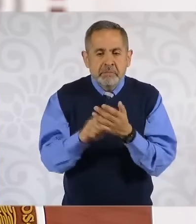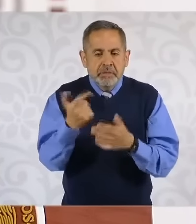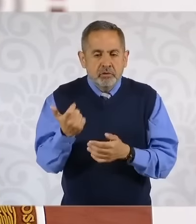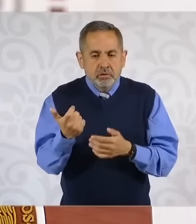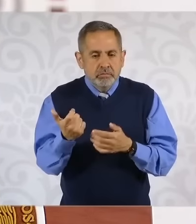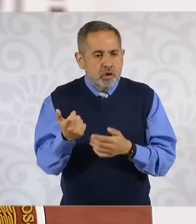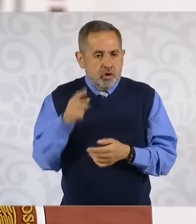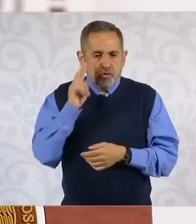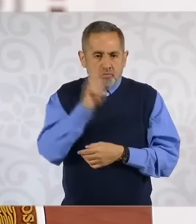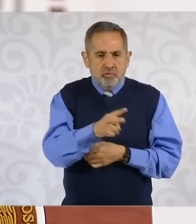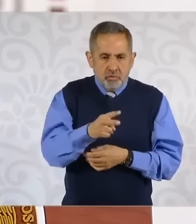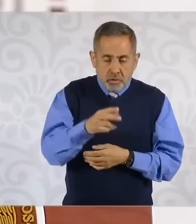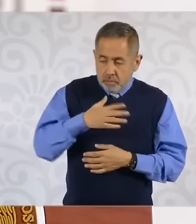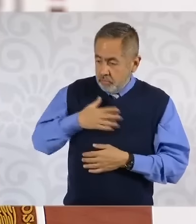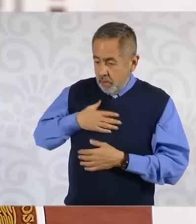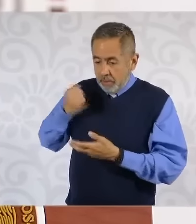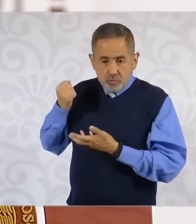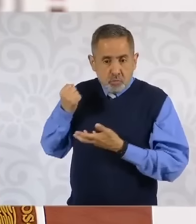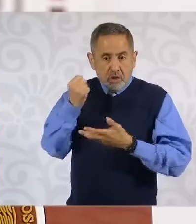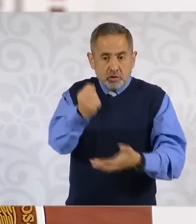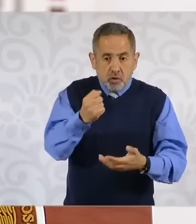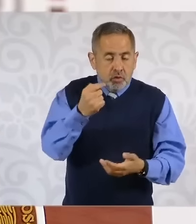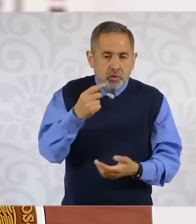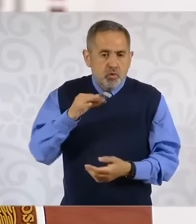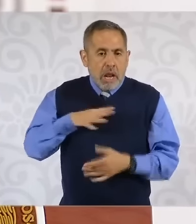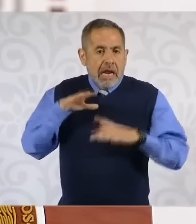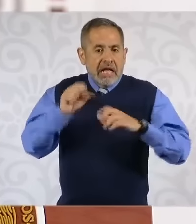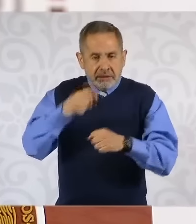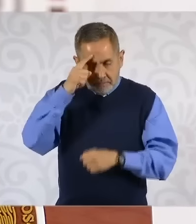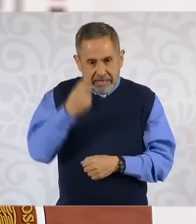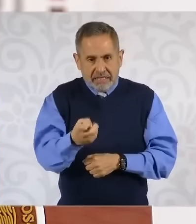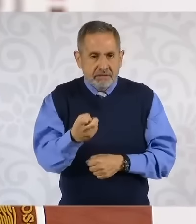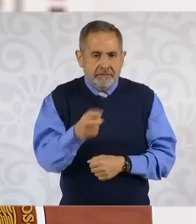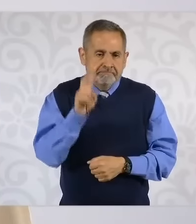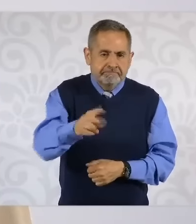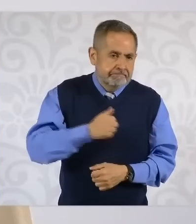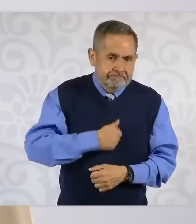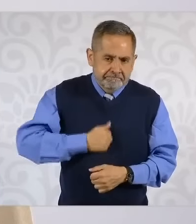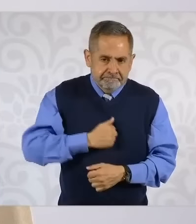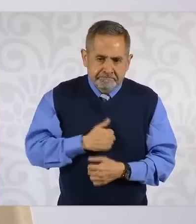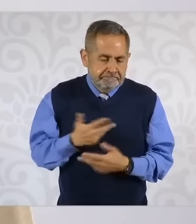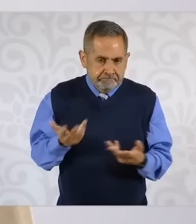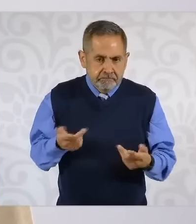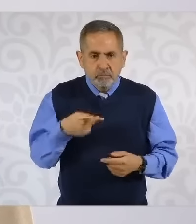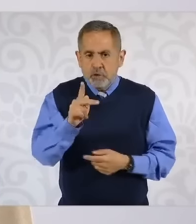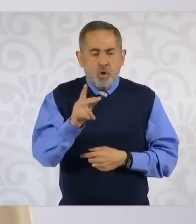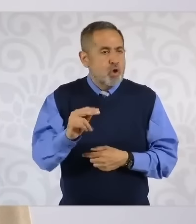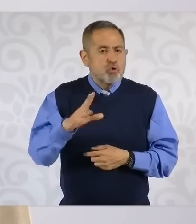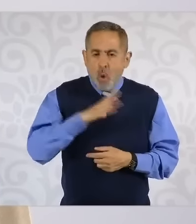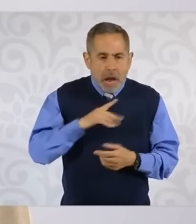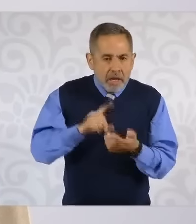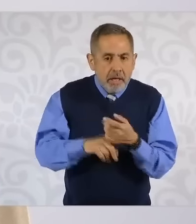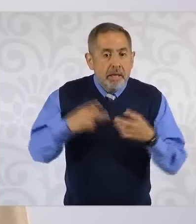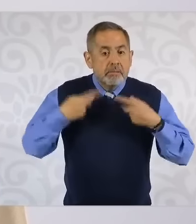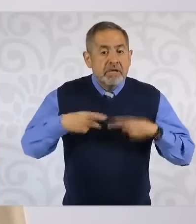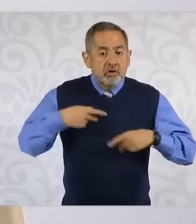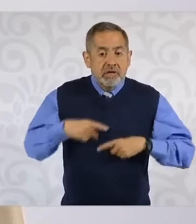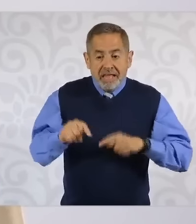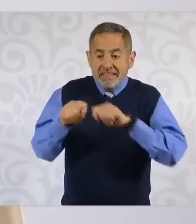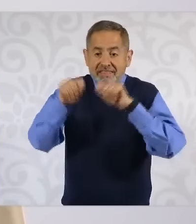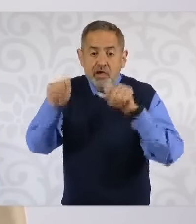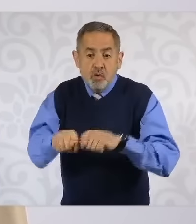el presupuesto nuestro no nos alcanza para eso, desgraciadamente. Pero no hay personas que se hayan titulado